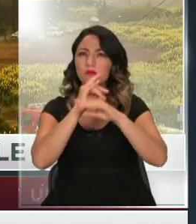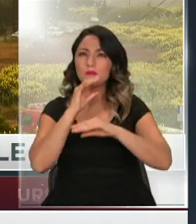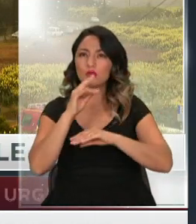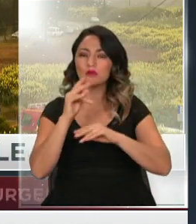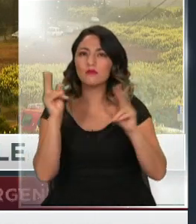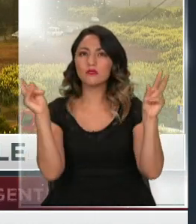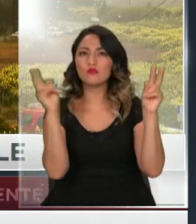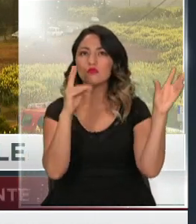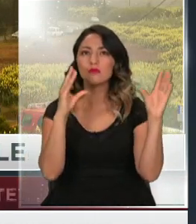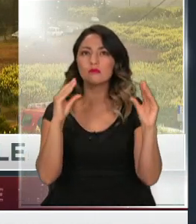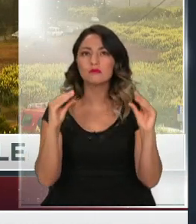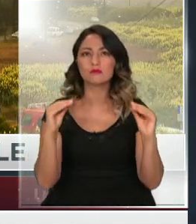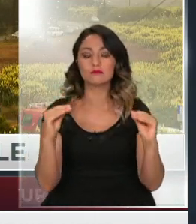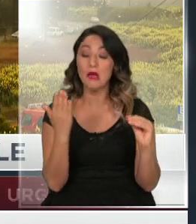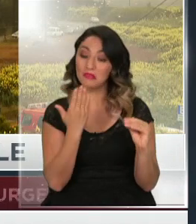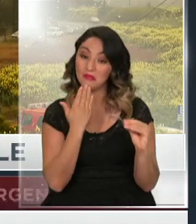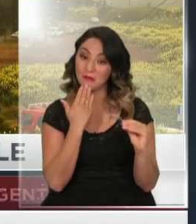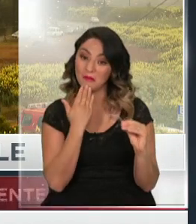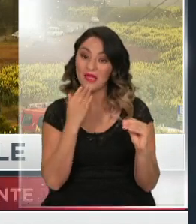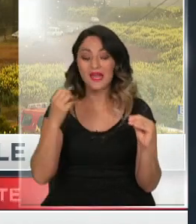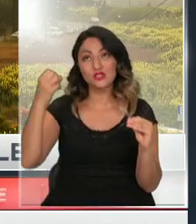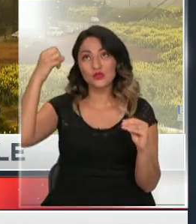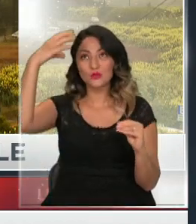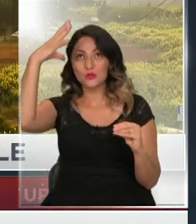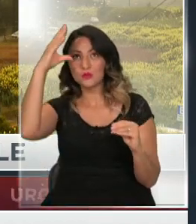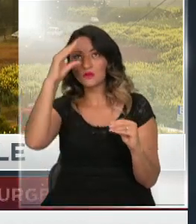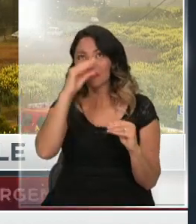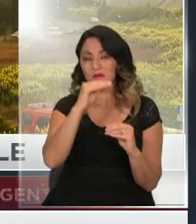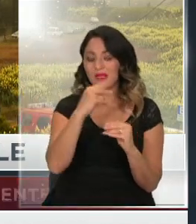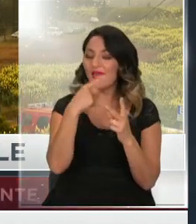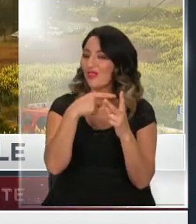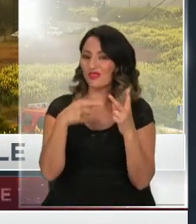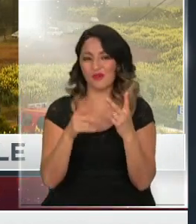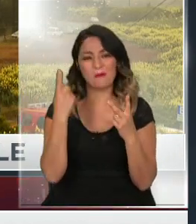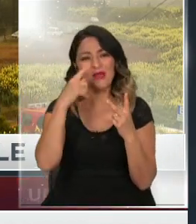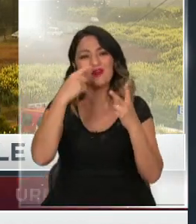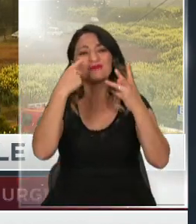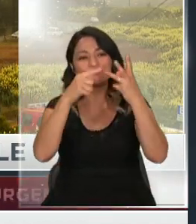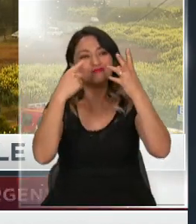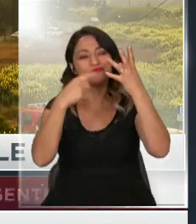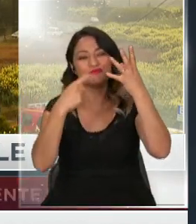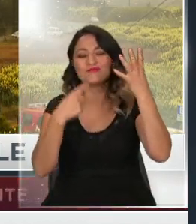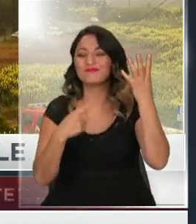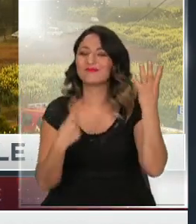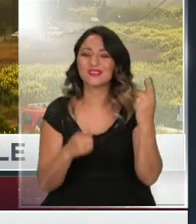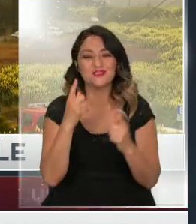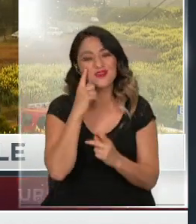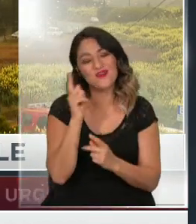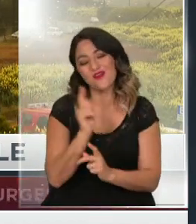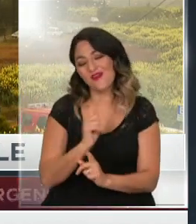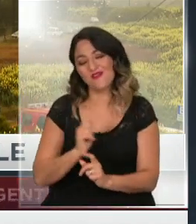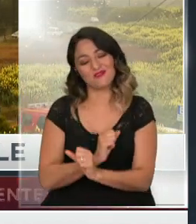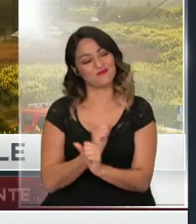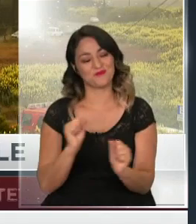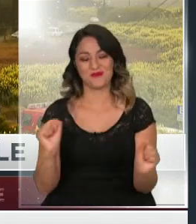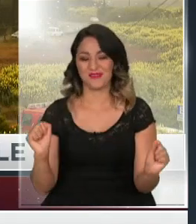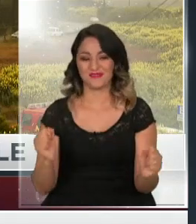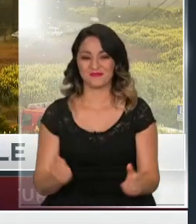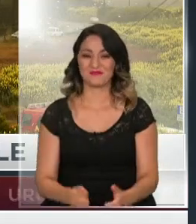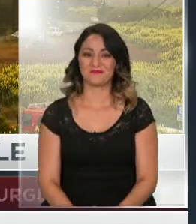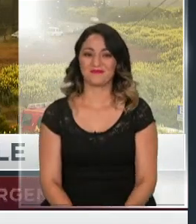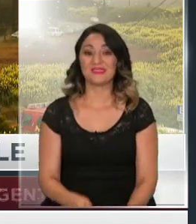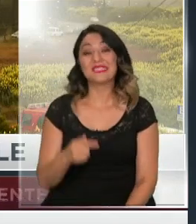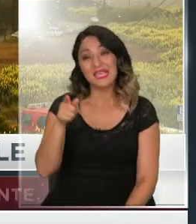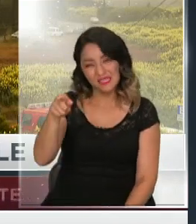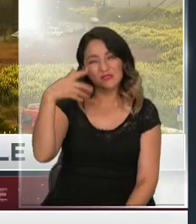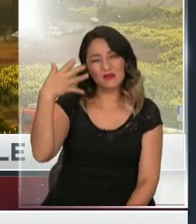de totalidad. La luminosidad, son esos dos elementos, pero todos los demás que son en los totales, lamentablemente no lo vamos a poder percibir. Y eso es